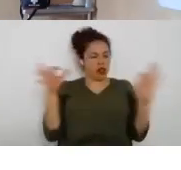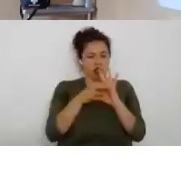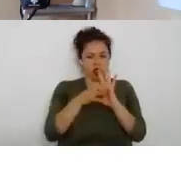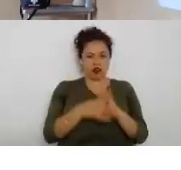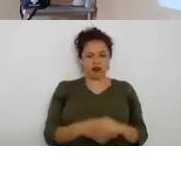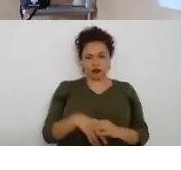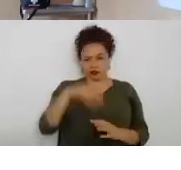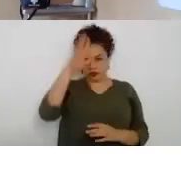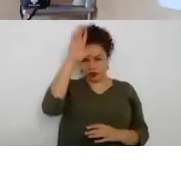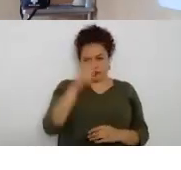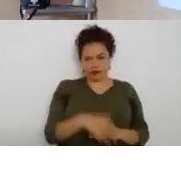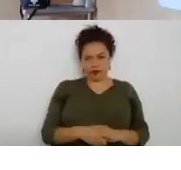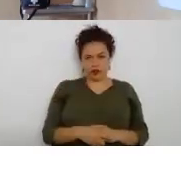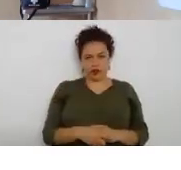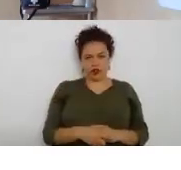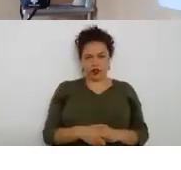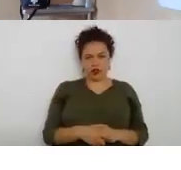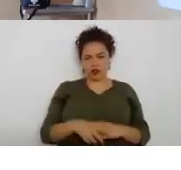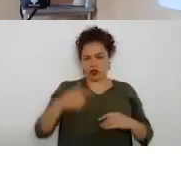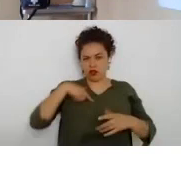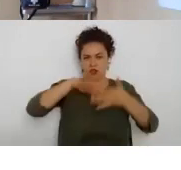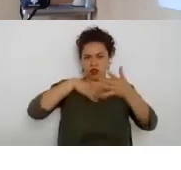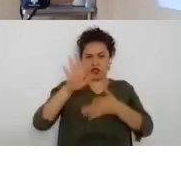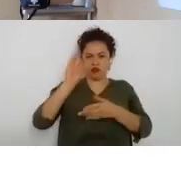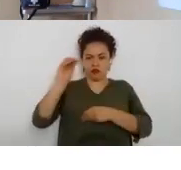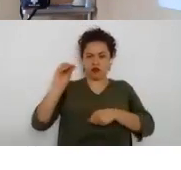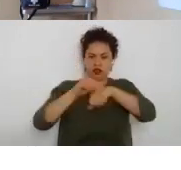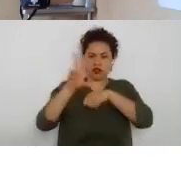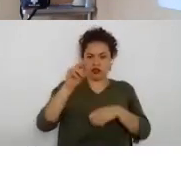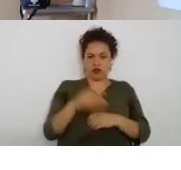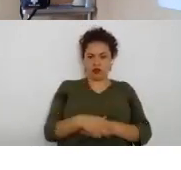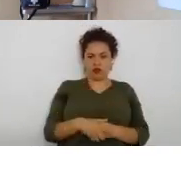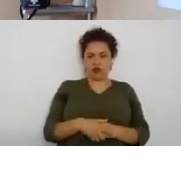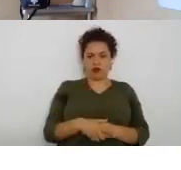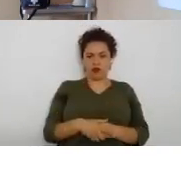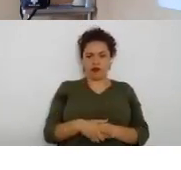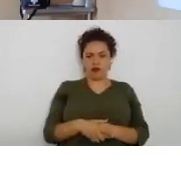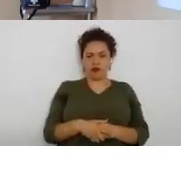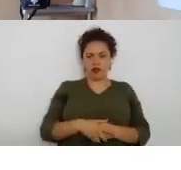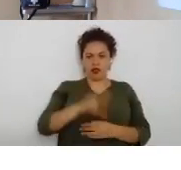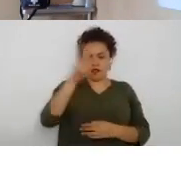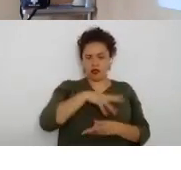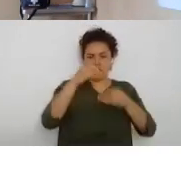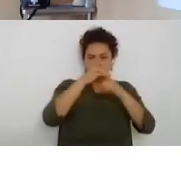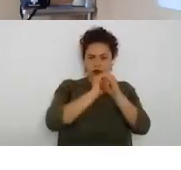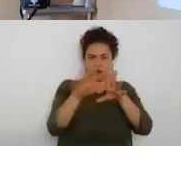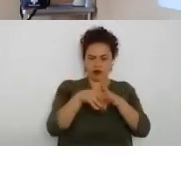¿De acuerdo? ¿Por qué no les puse esa tablita aquí? Porque la verdad es que saturarlos de